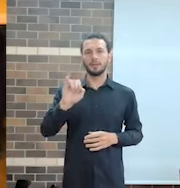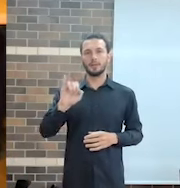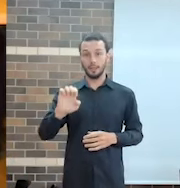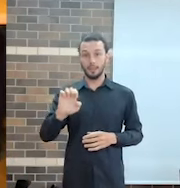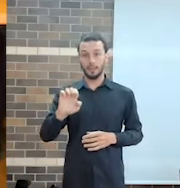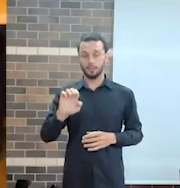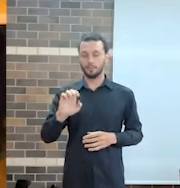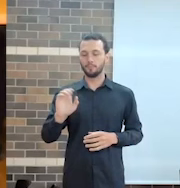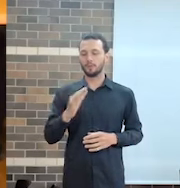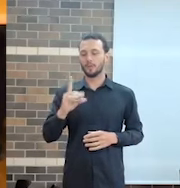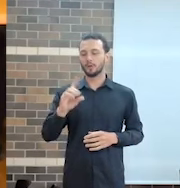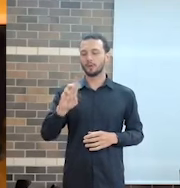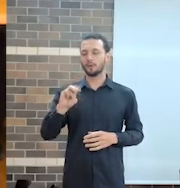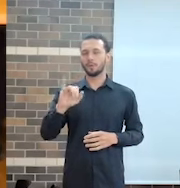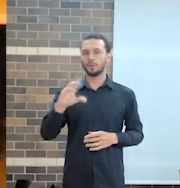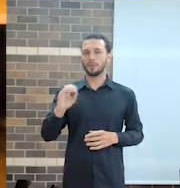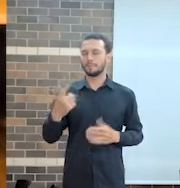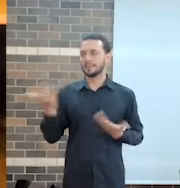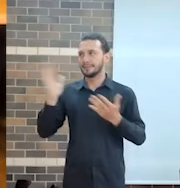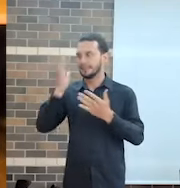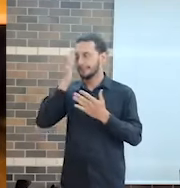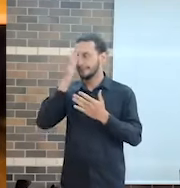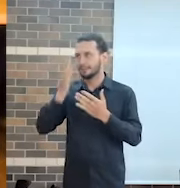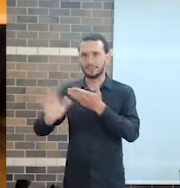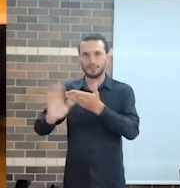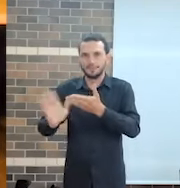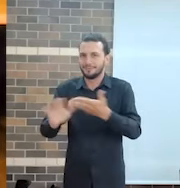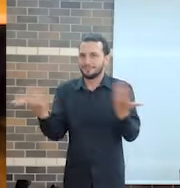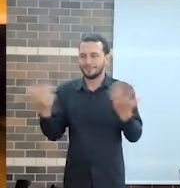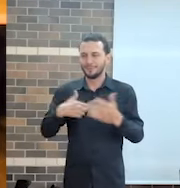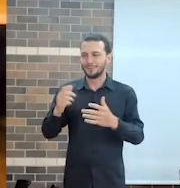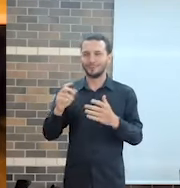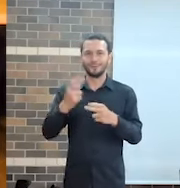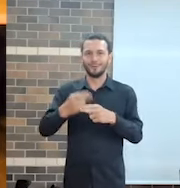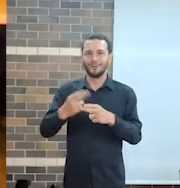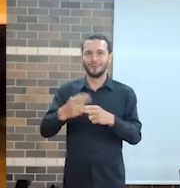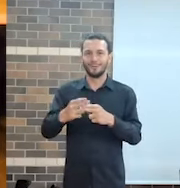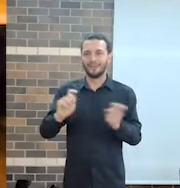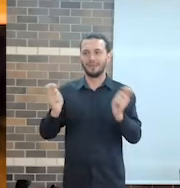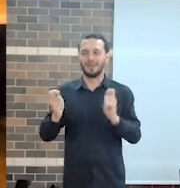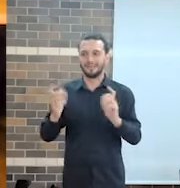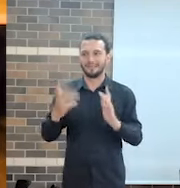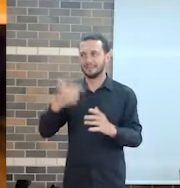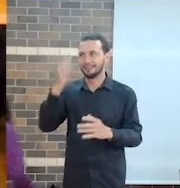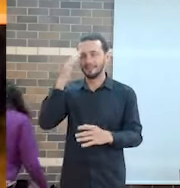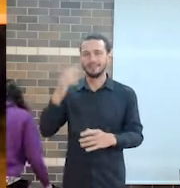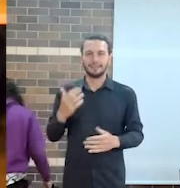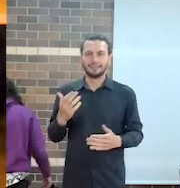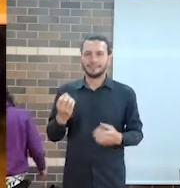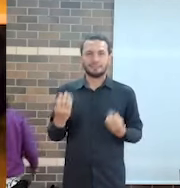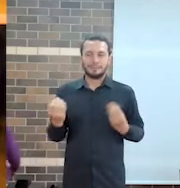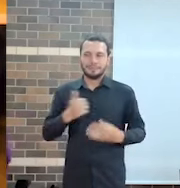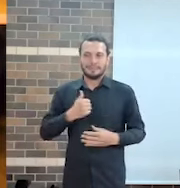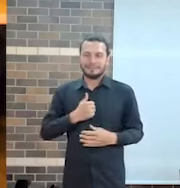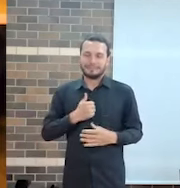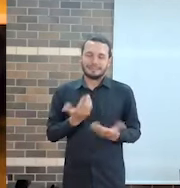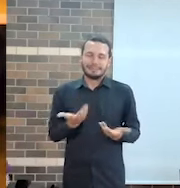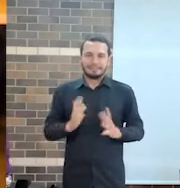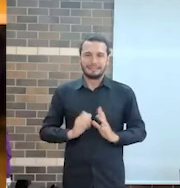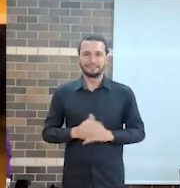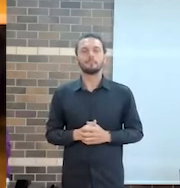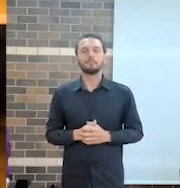eso es a veces me pasa muy seguido. Entonces, agradecerle a las invitadas también por acompañar de este bello